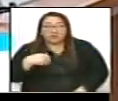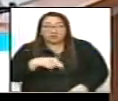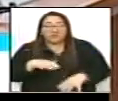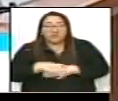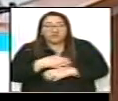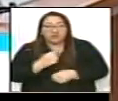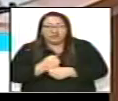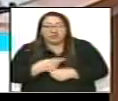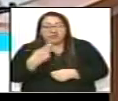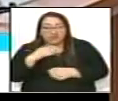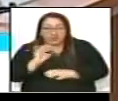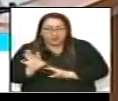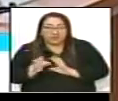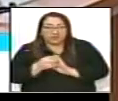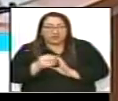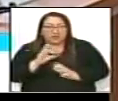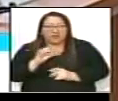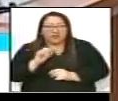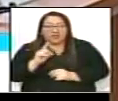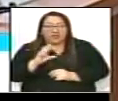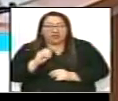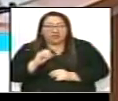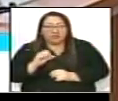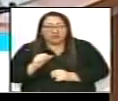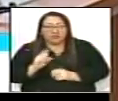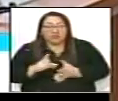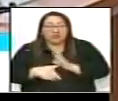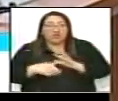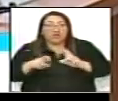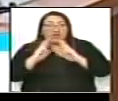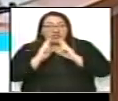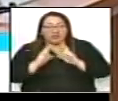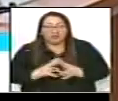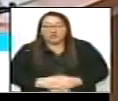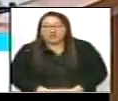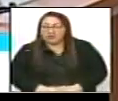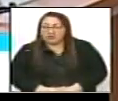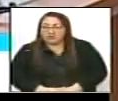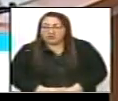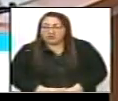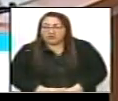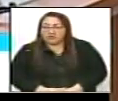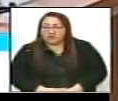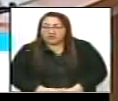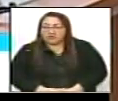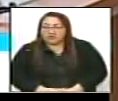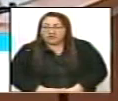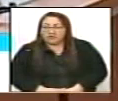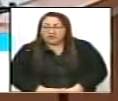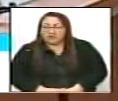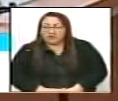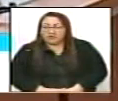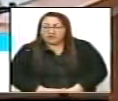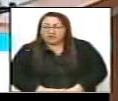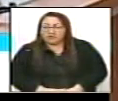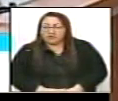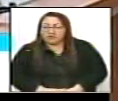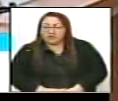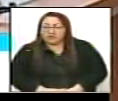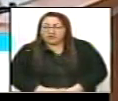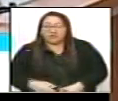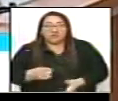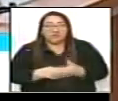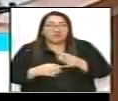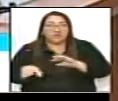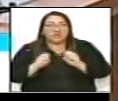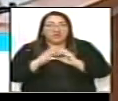gestiones para incorporar al fideicomiso. Y la respuesta hemos quedado que se va a realizar el día